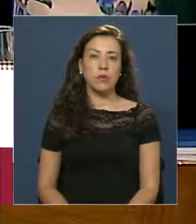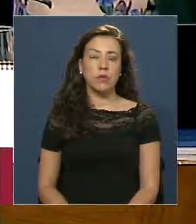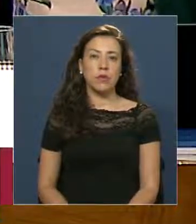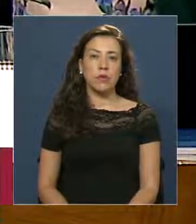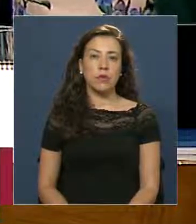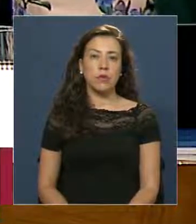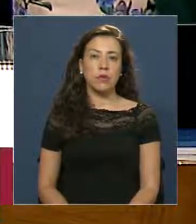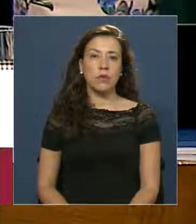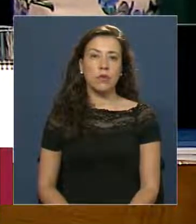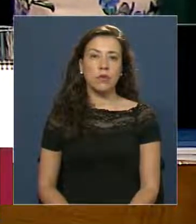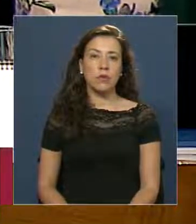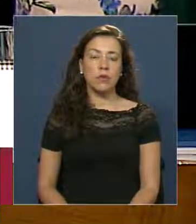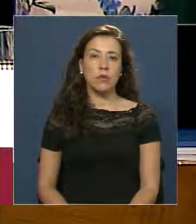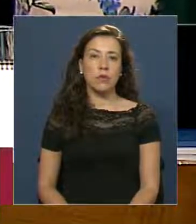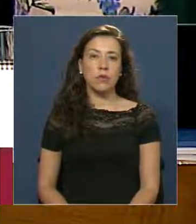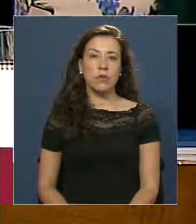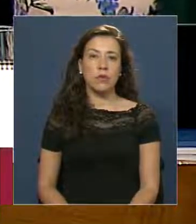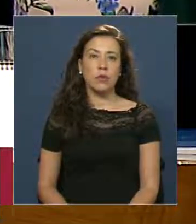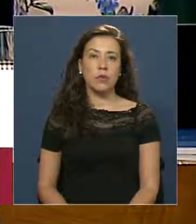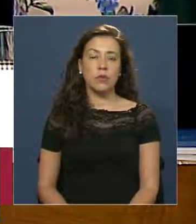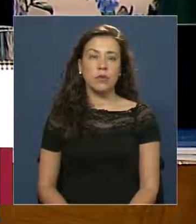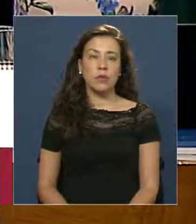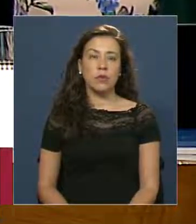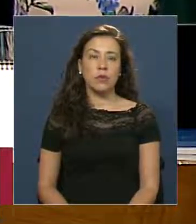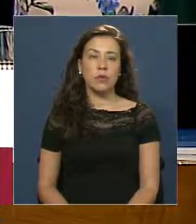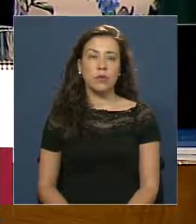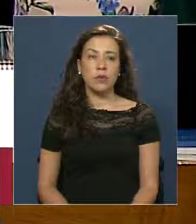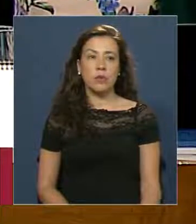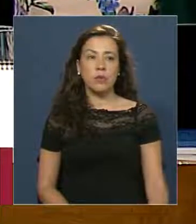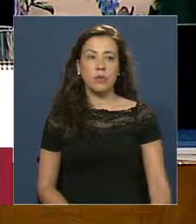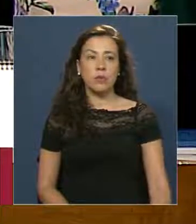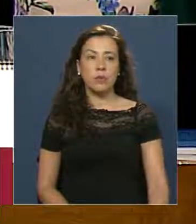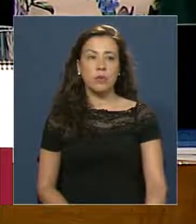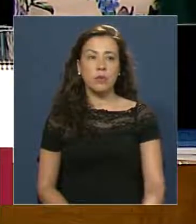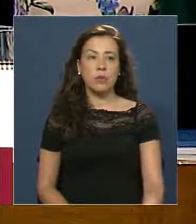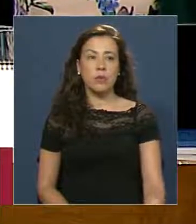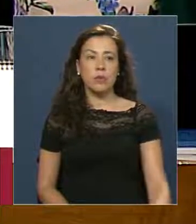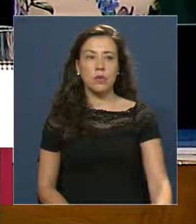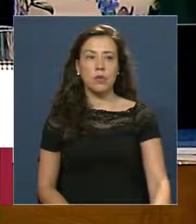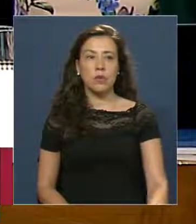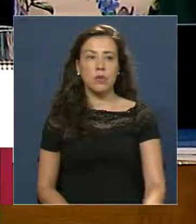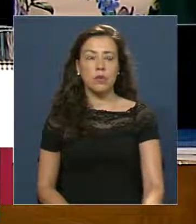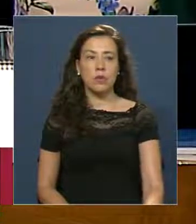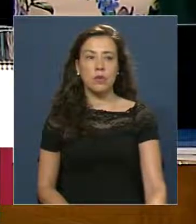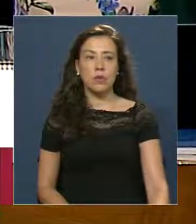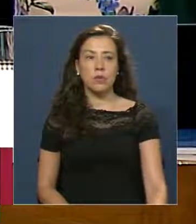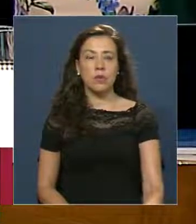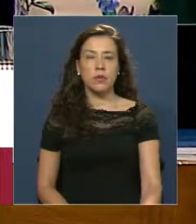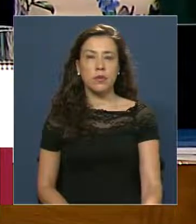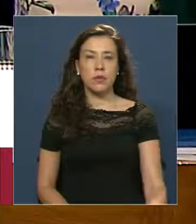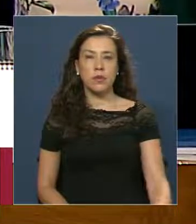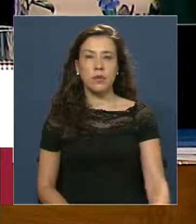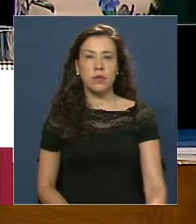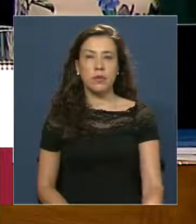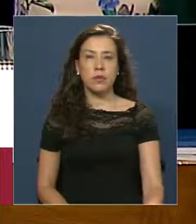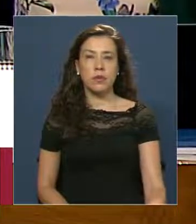Muy bien. Con excepción del artículo segundo. Terminamos. Vamos con esto.